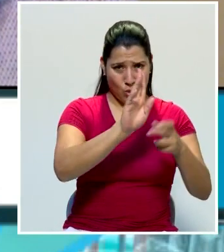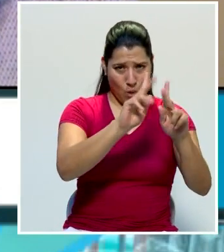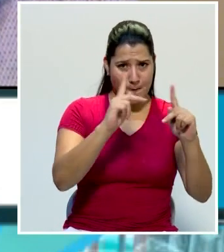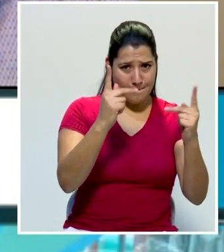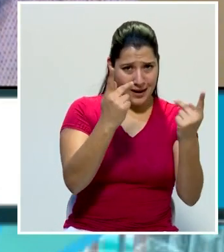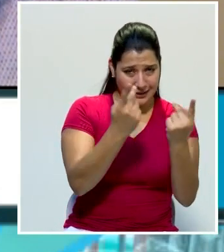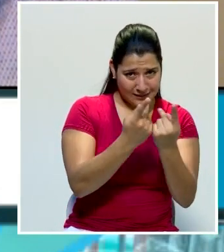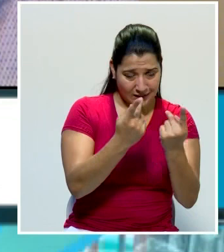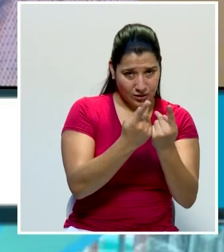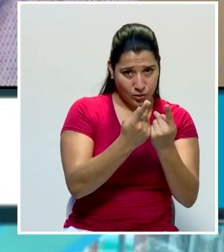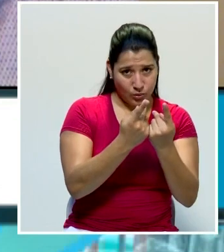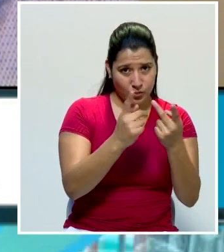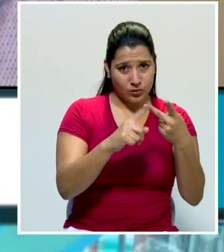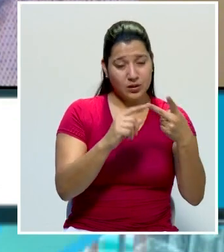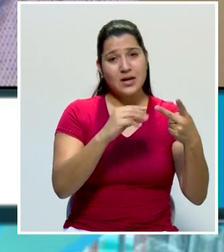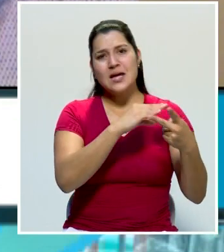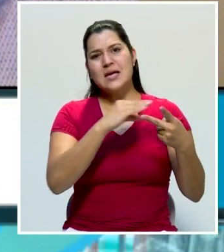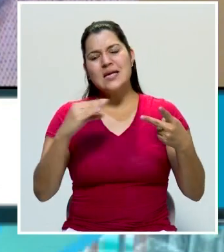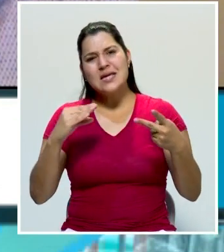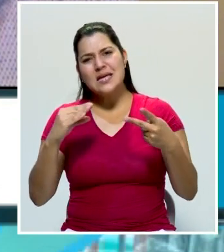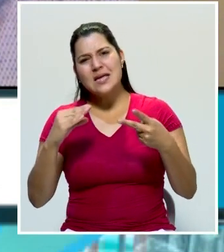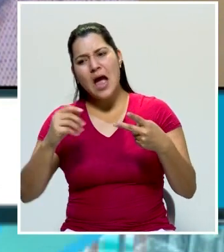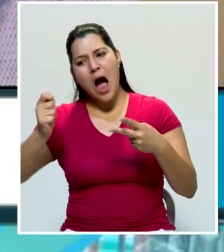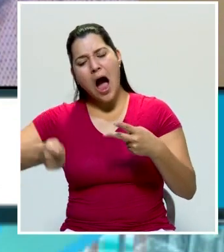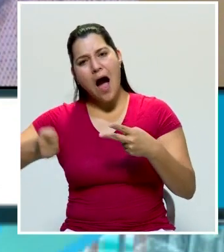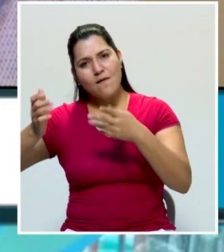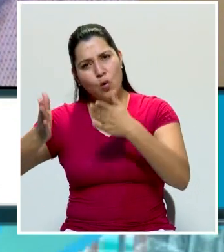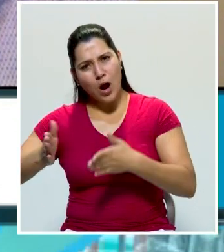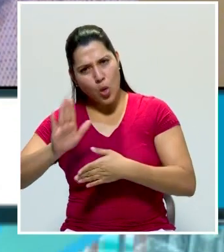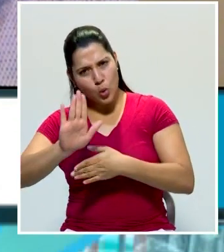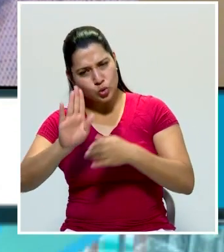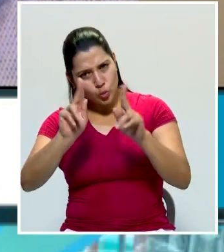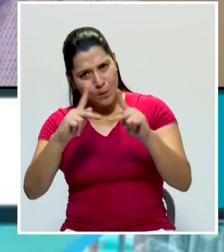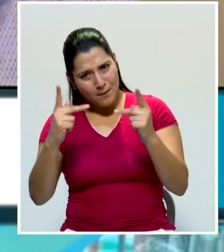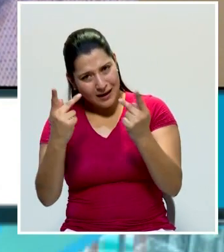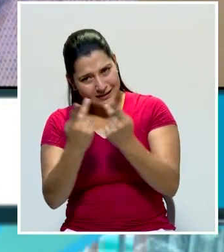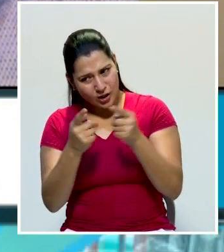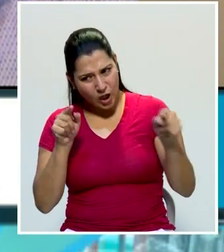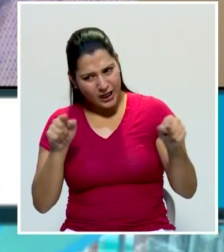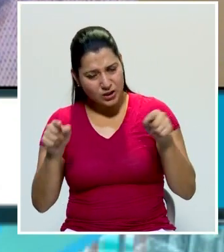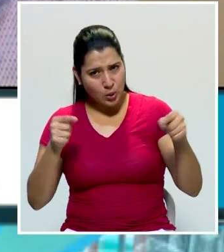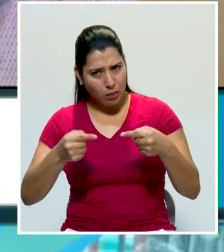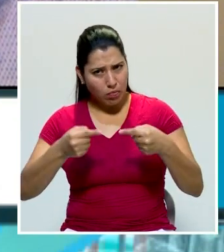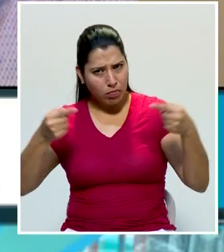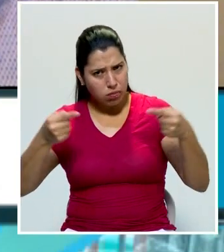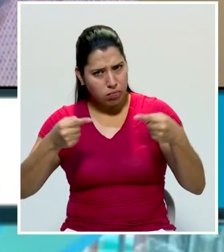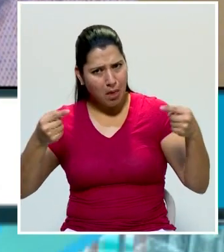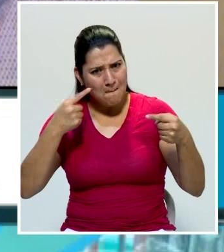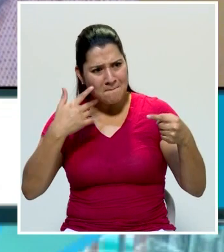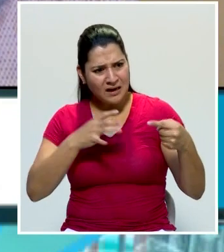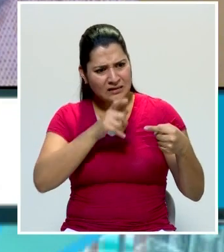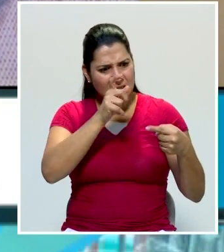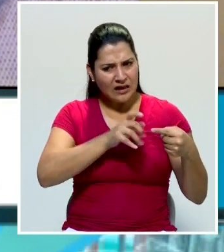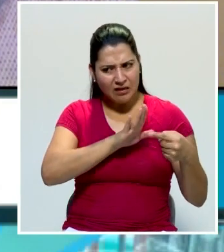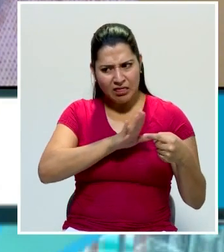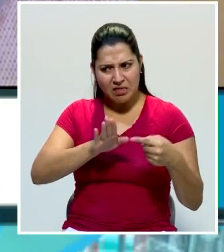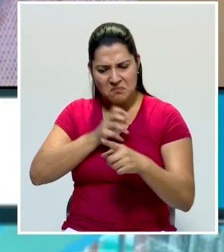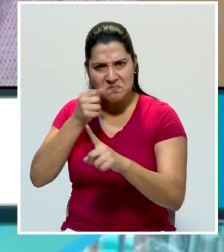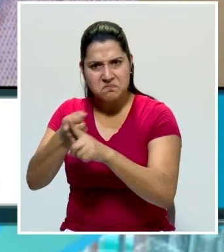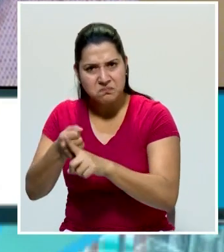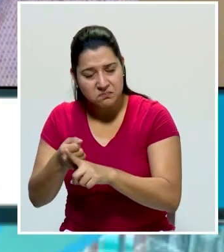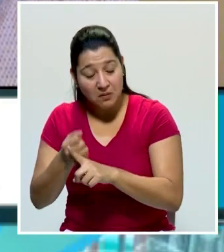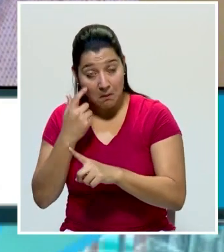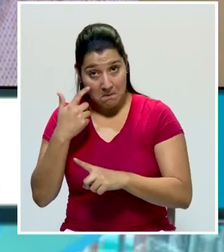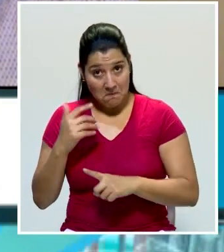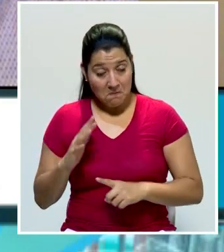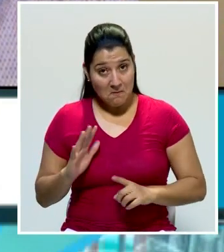David Gurzón, y un asesor de su fracción, Giancarlo Casasola. Entiendo que el altercado